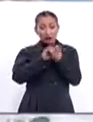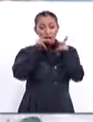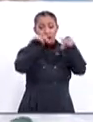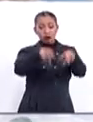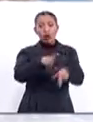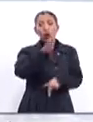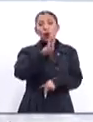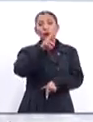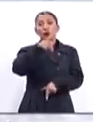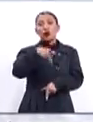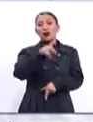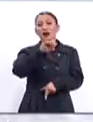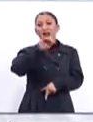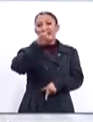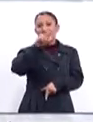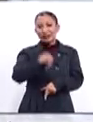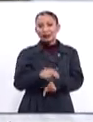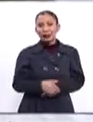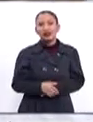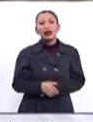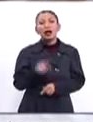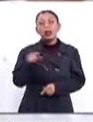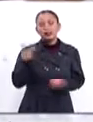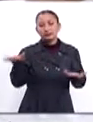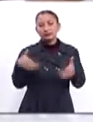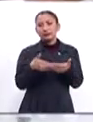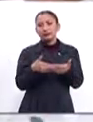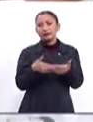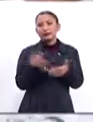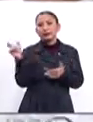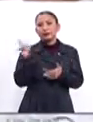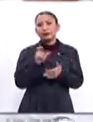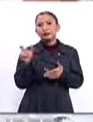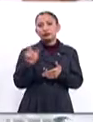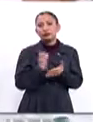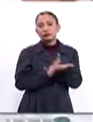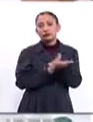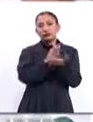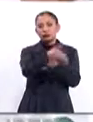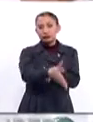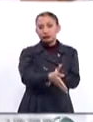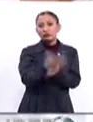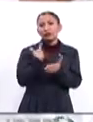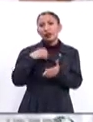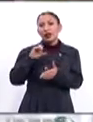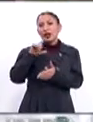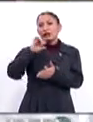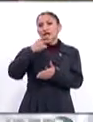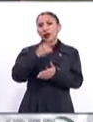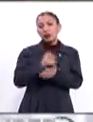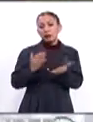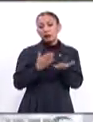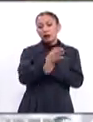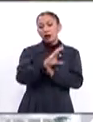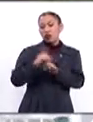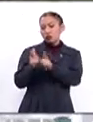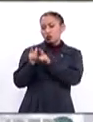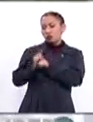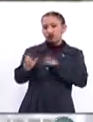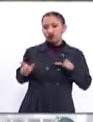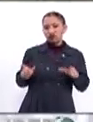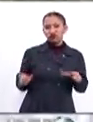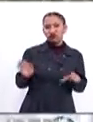puente de Brooklyn, pues se cerraba cada vez que cruzaba el Chapo Guzmán, por supuesto con la comitiva